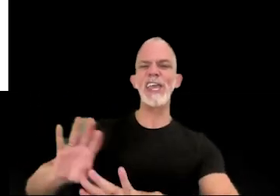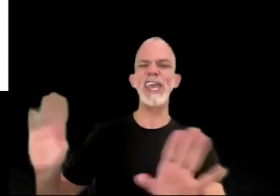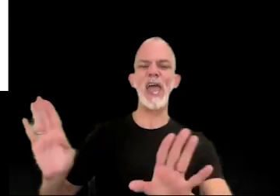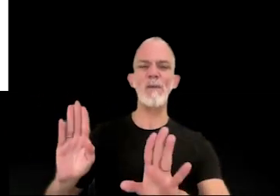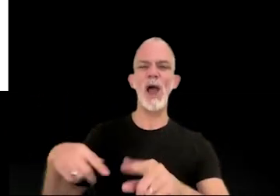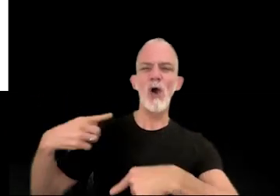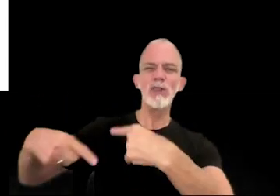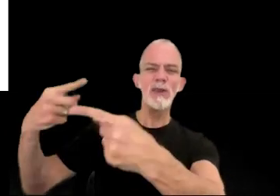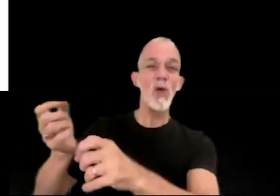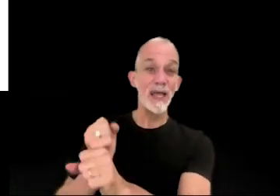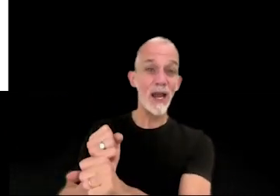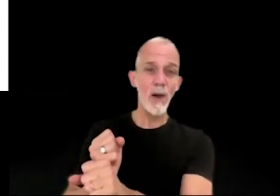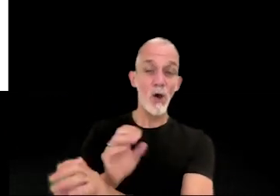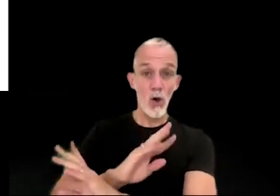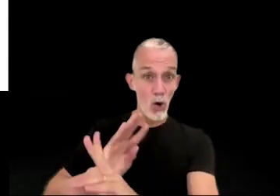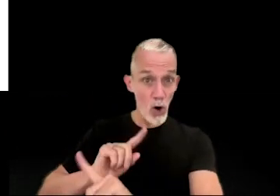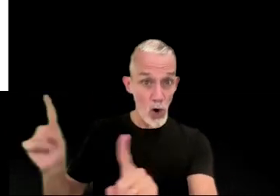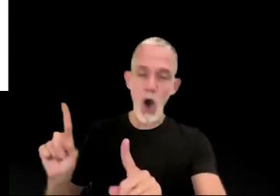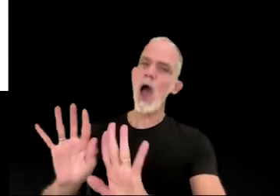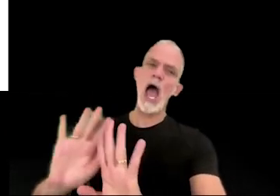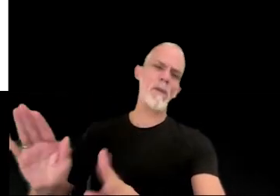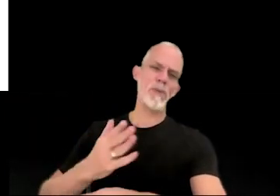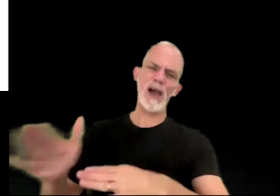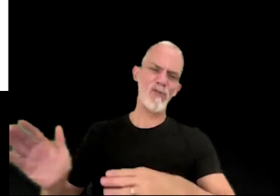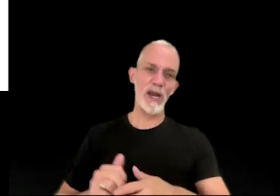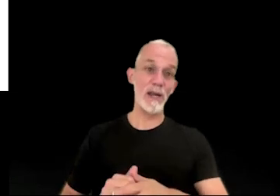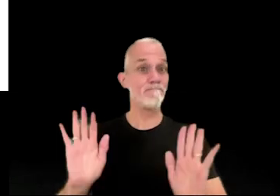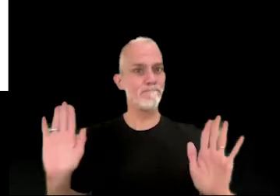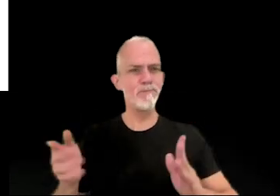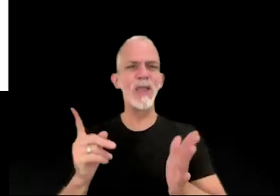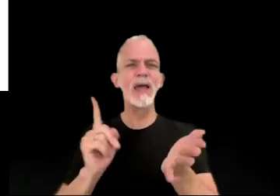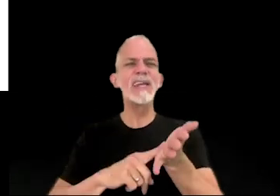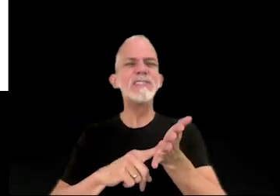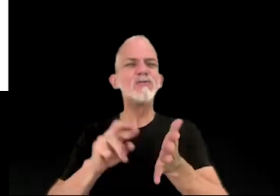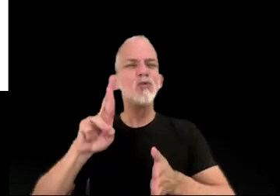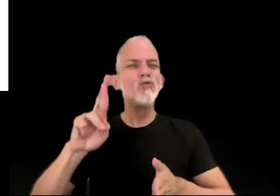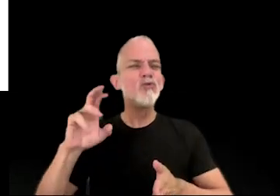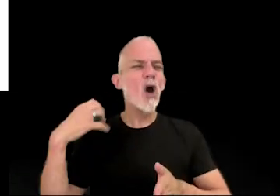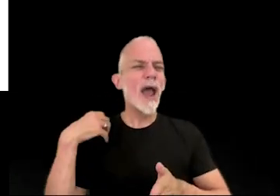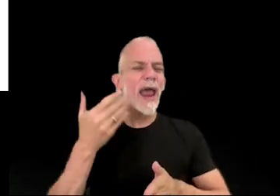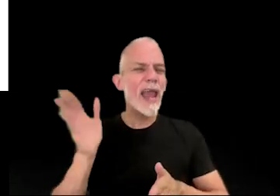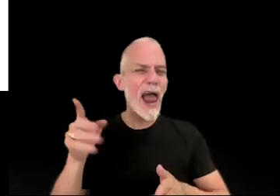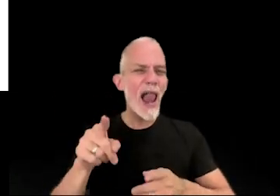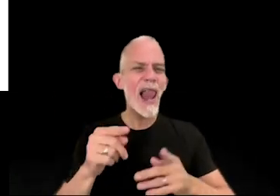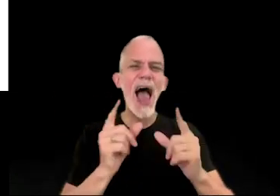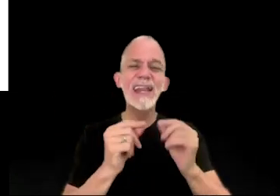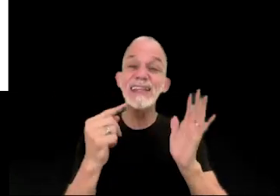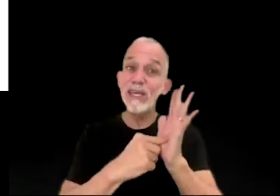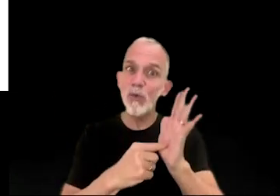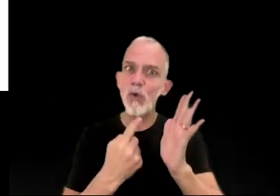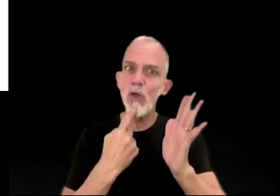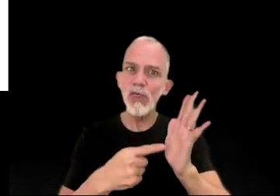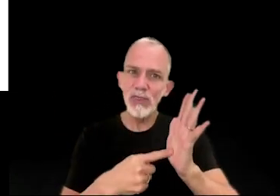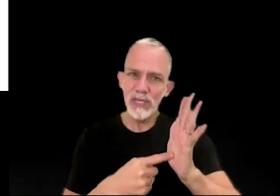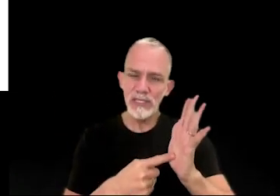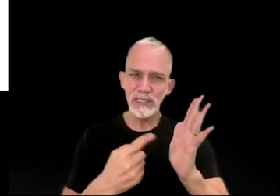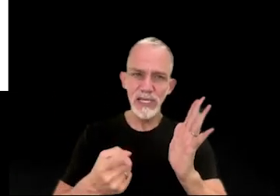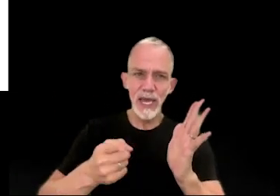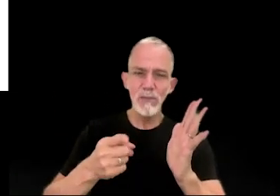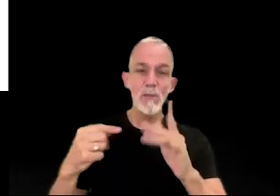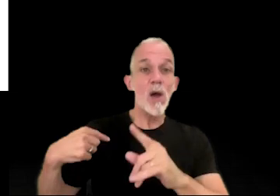explotación. Y si nosotros vamos a la resolución, uno de sus artículos establece que esa no